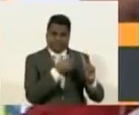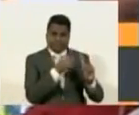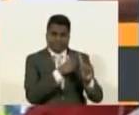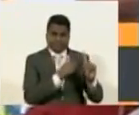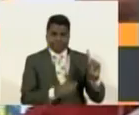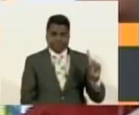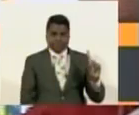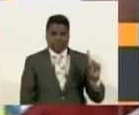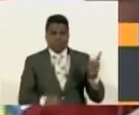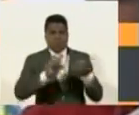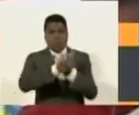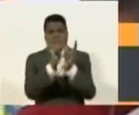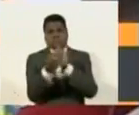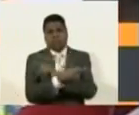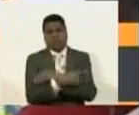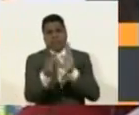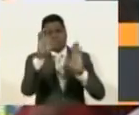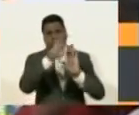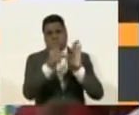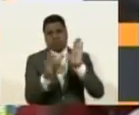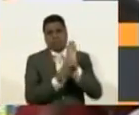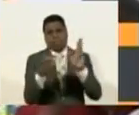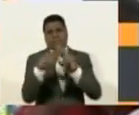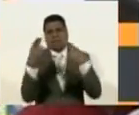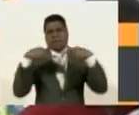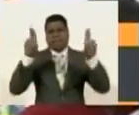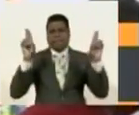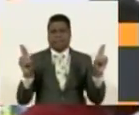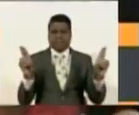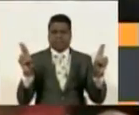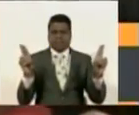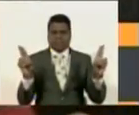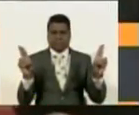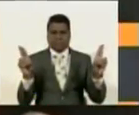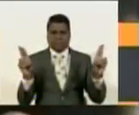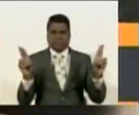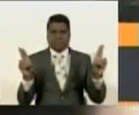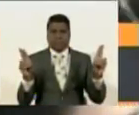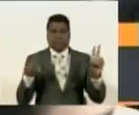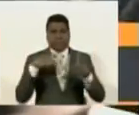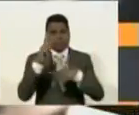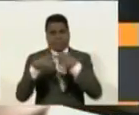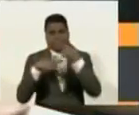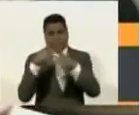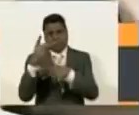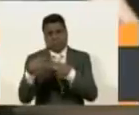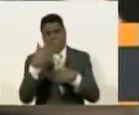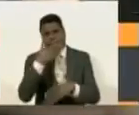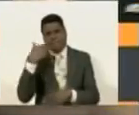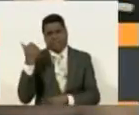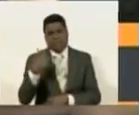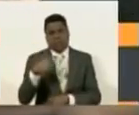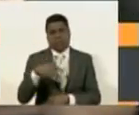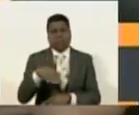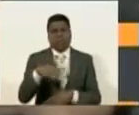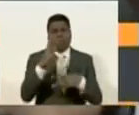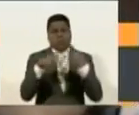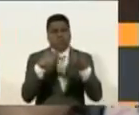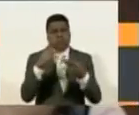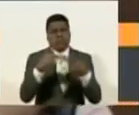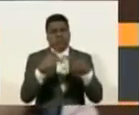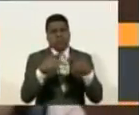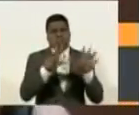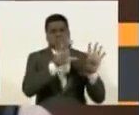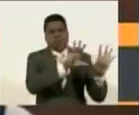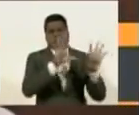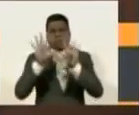una constituyente para la paz, para mejorar los procesos contemplados en la Constitución del 99. ¿Y para